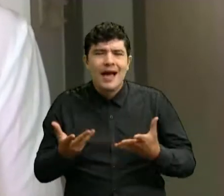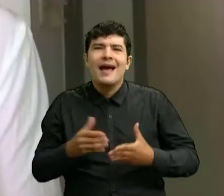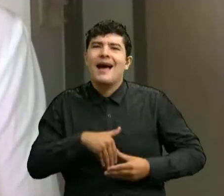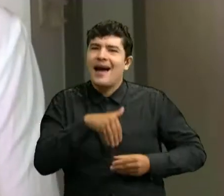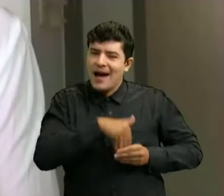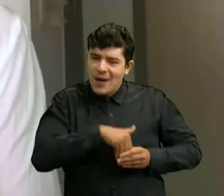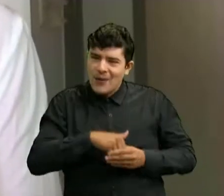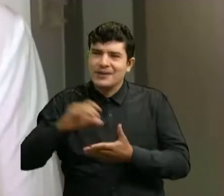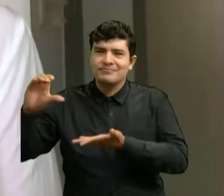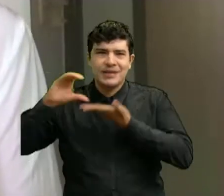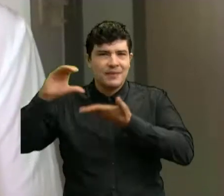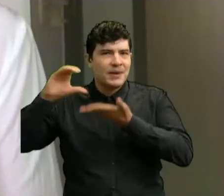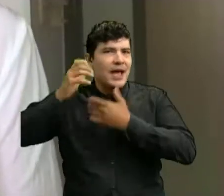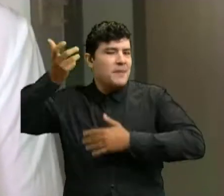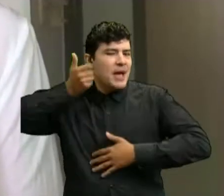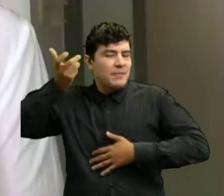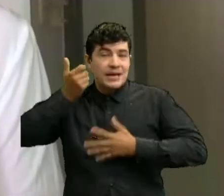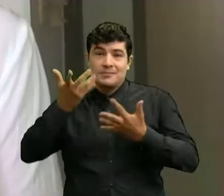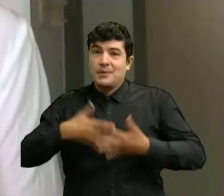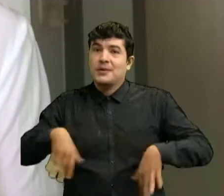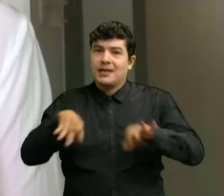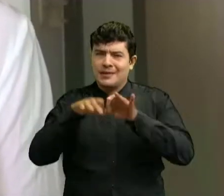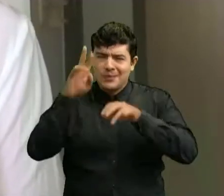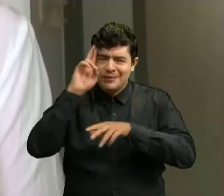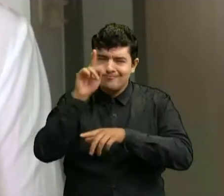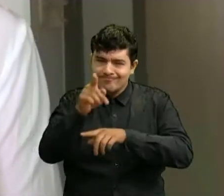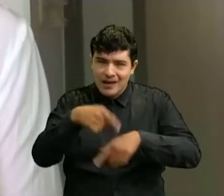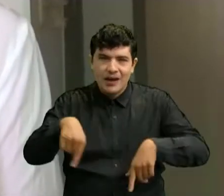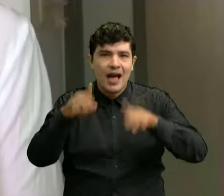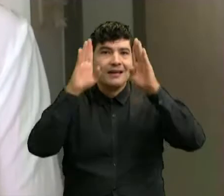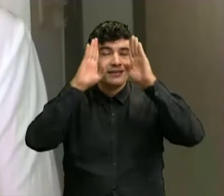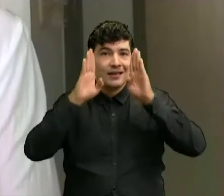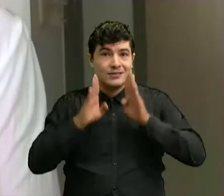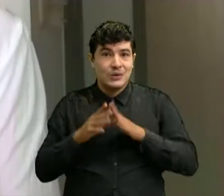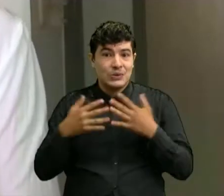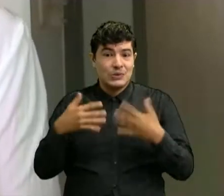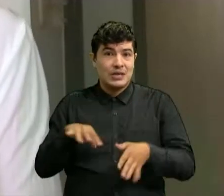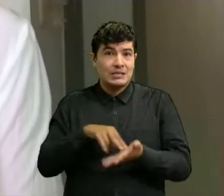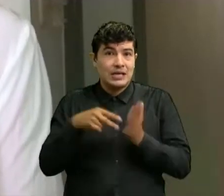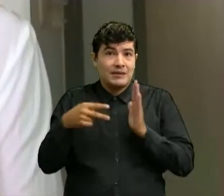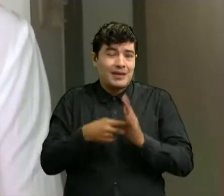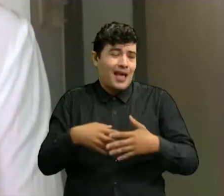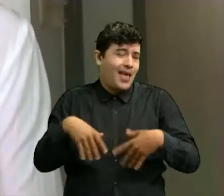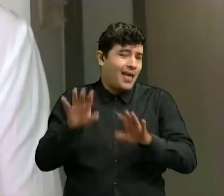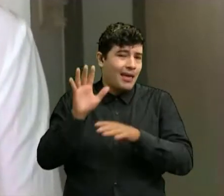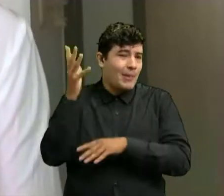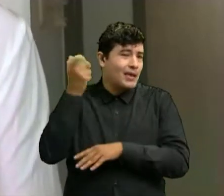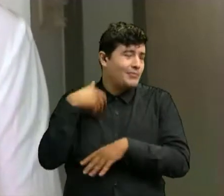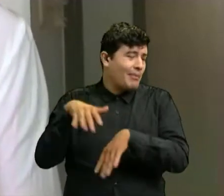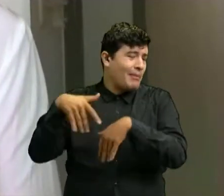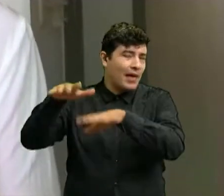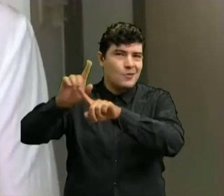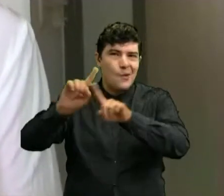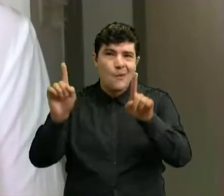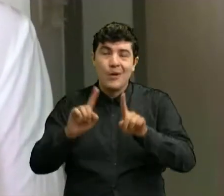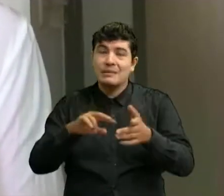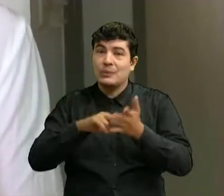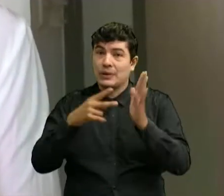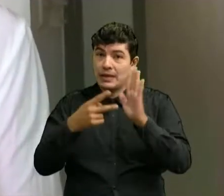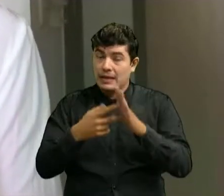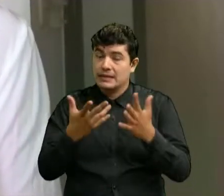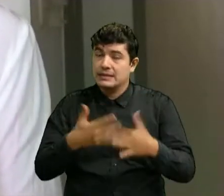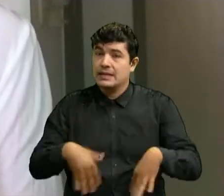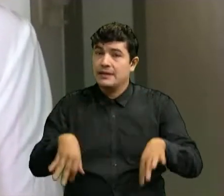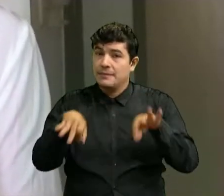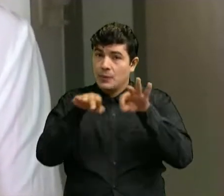es un tema al que hay que ponerle muchísima atención. Y no hay que dejarlo para el final, no hay que dejarlo para lo último. Esto es también una